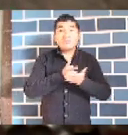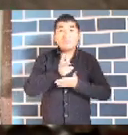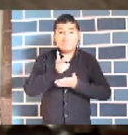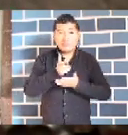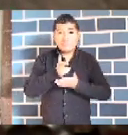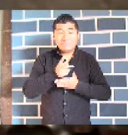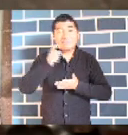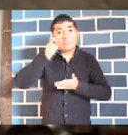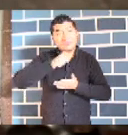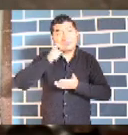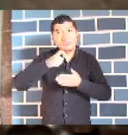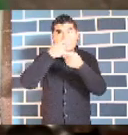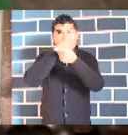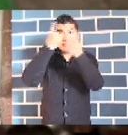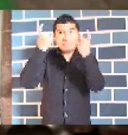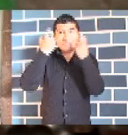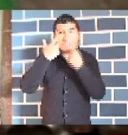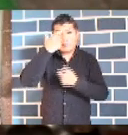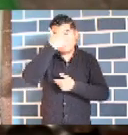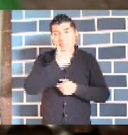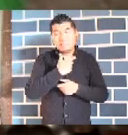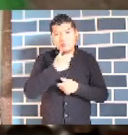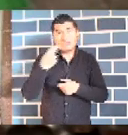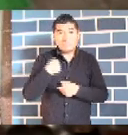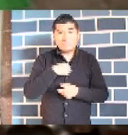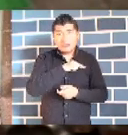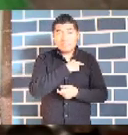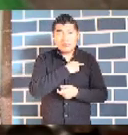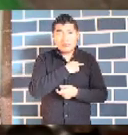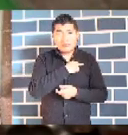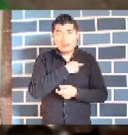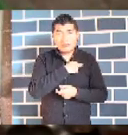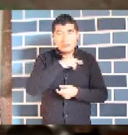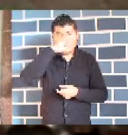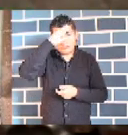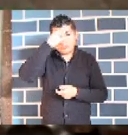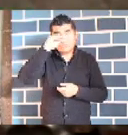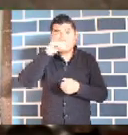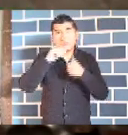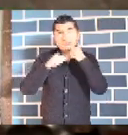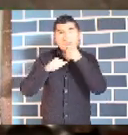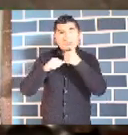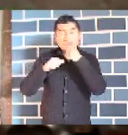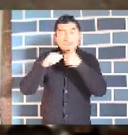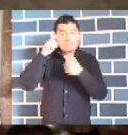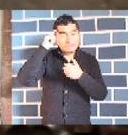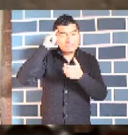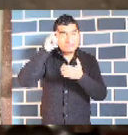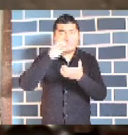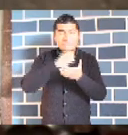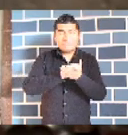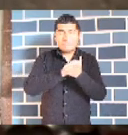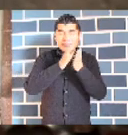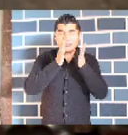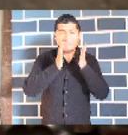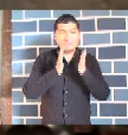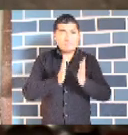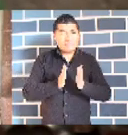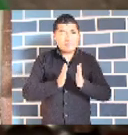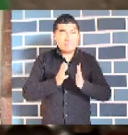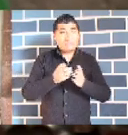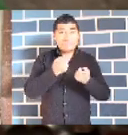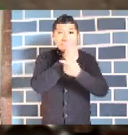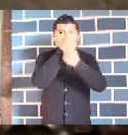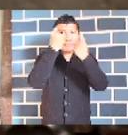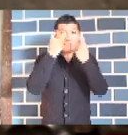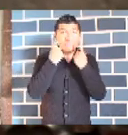debemos preguntarnos nosotros hombres y mujeres creyentes preguntarnos